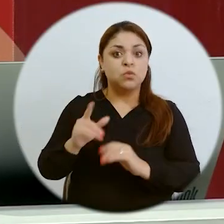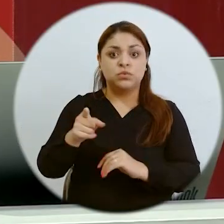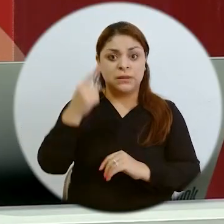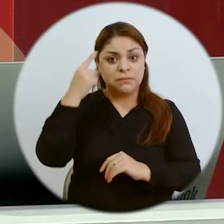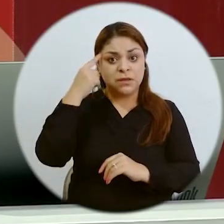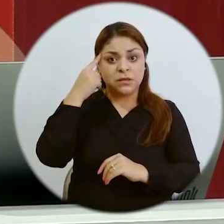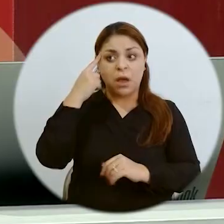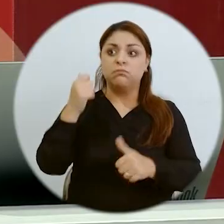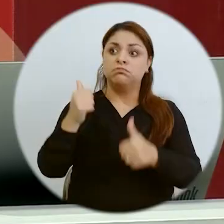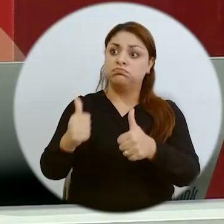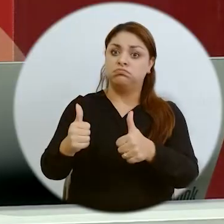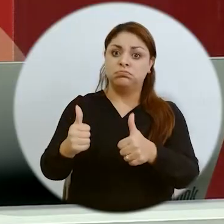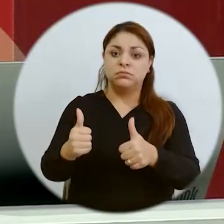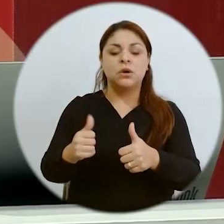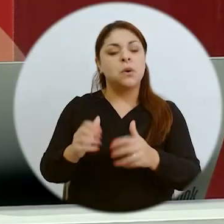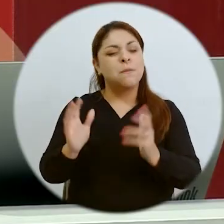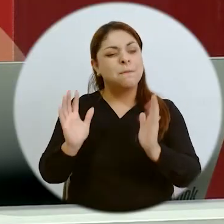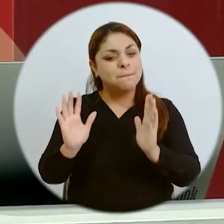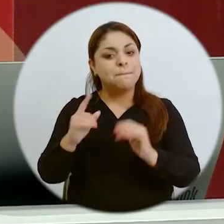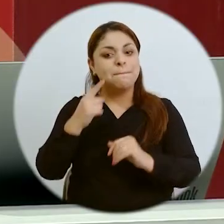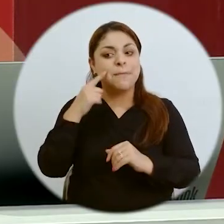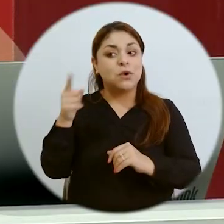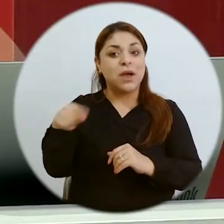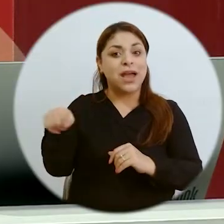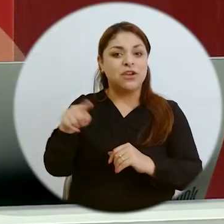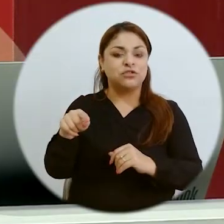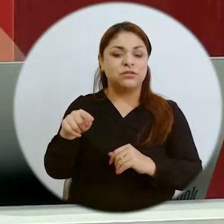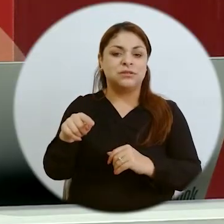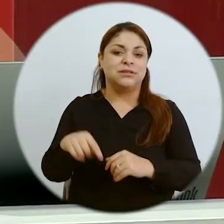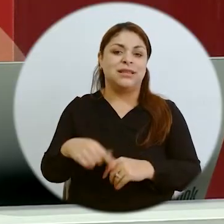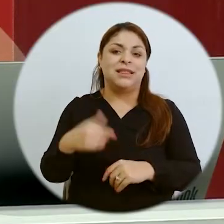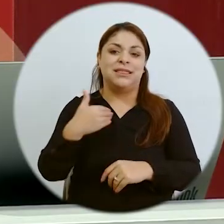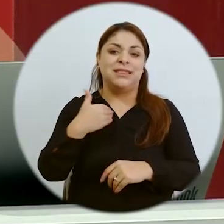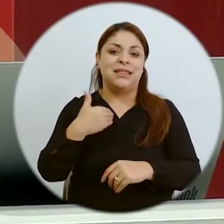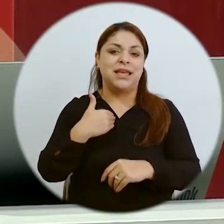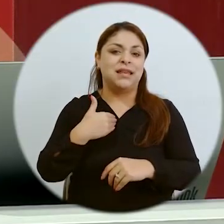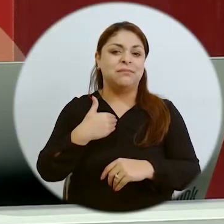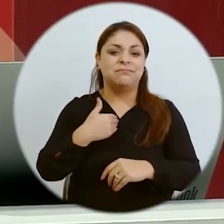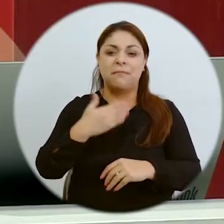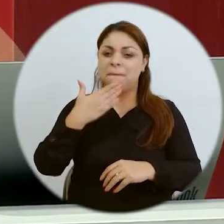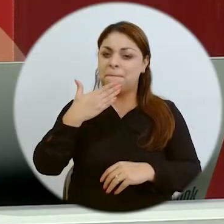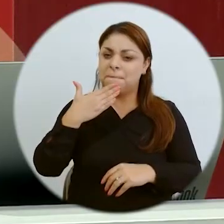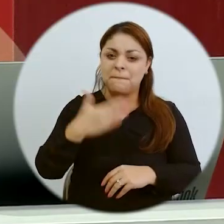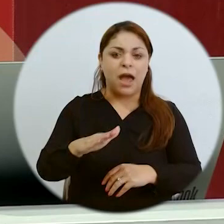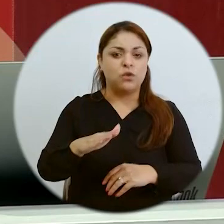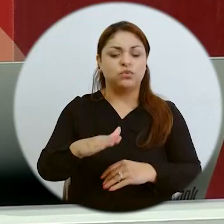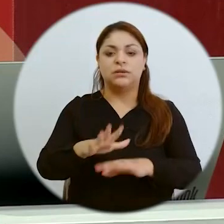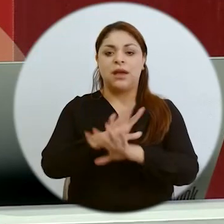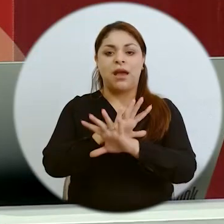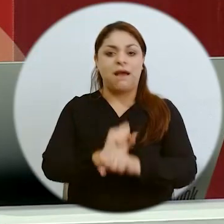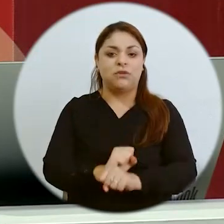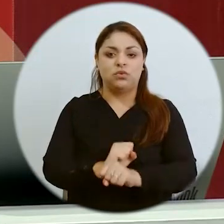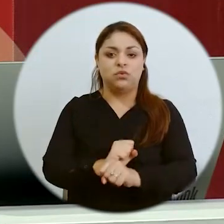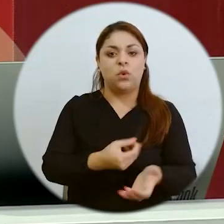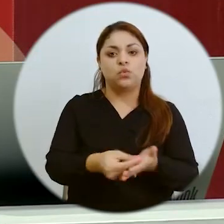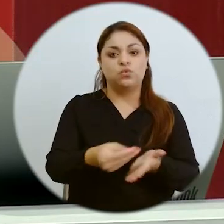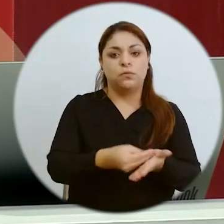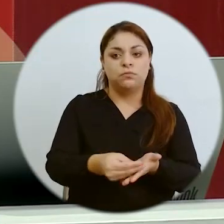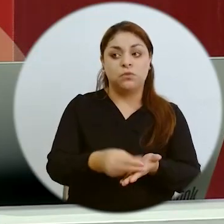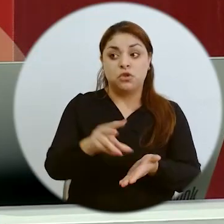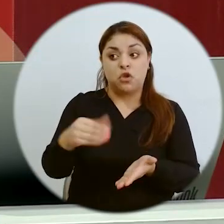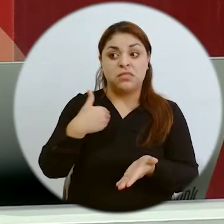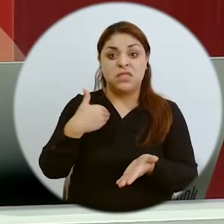maravilla. No es una maravilla, porque es un grupo de población que tiene pésimos hábitos de consumo. No está